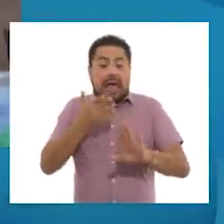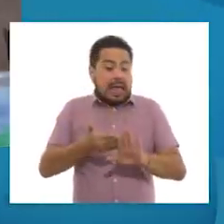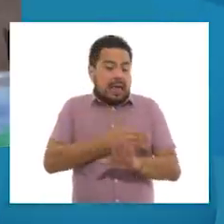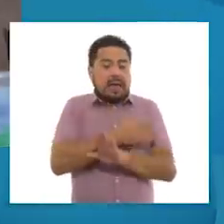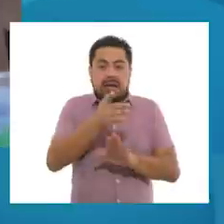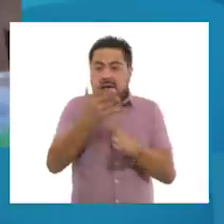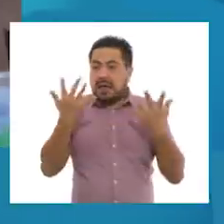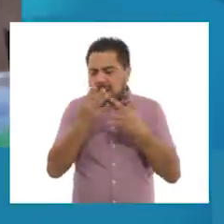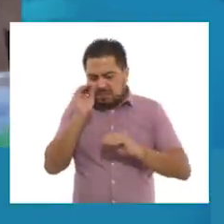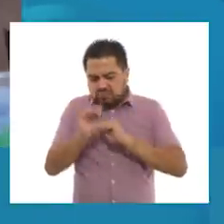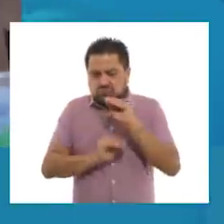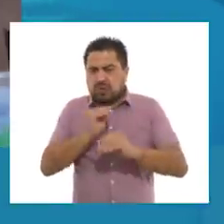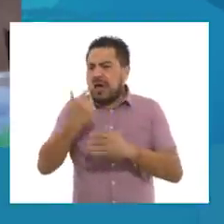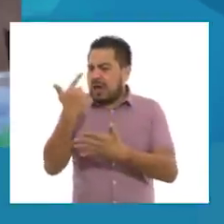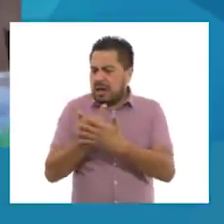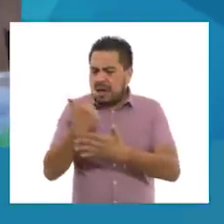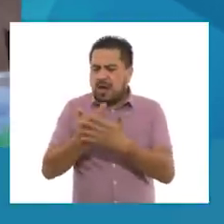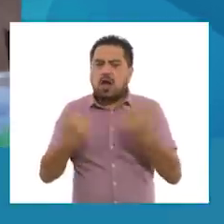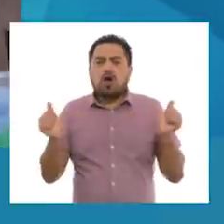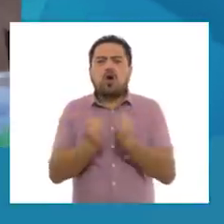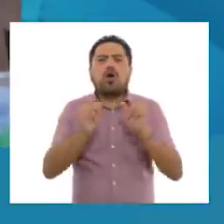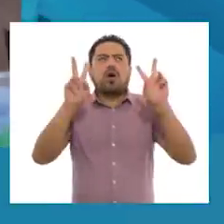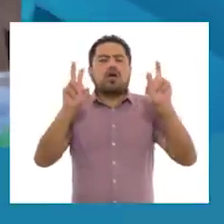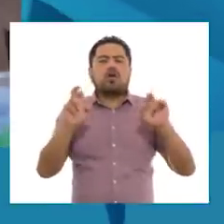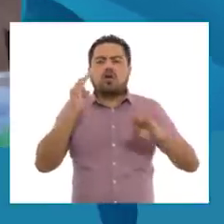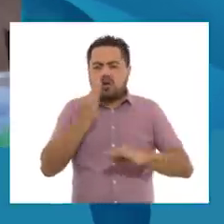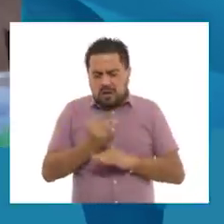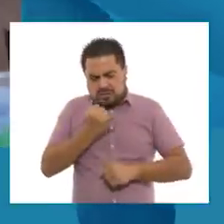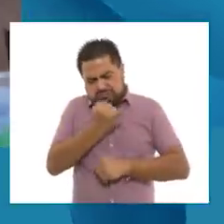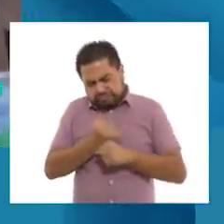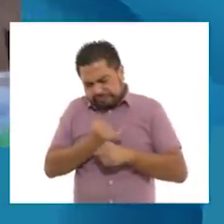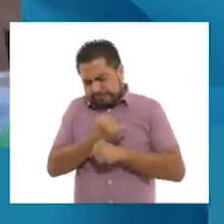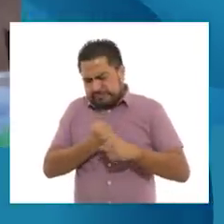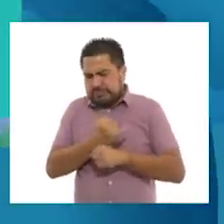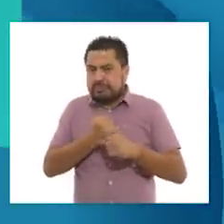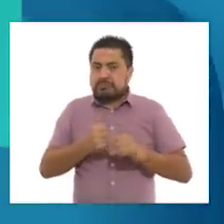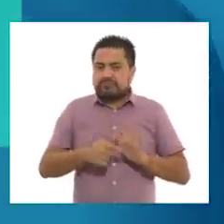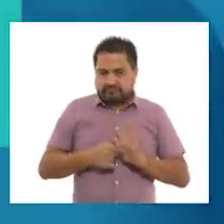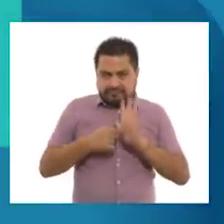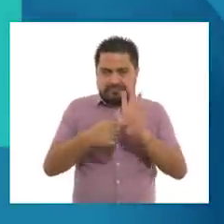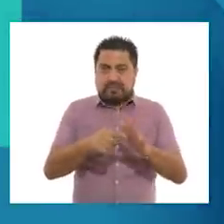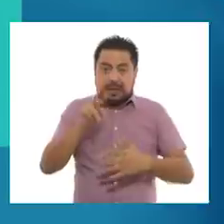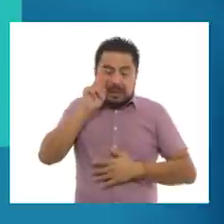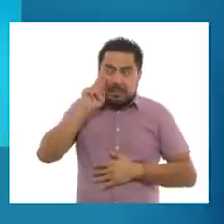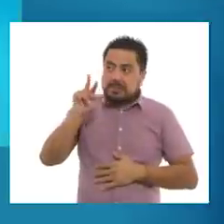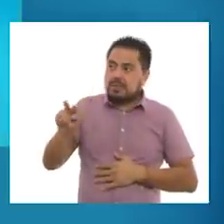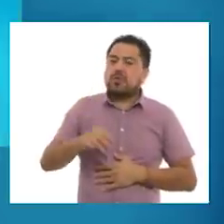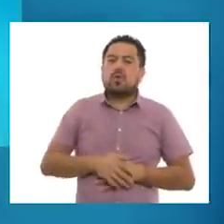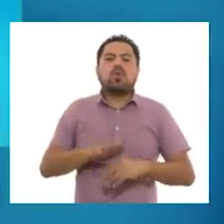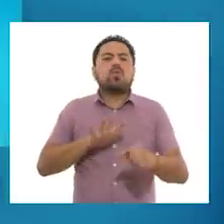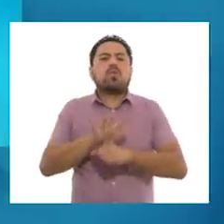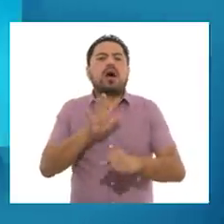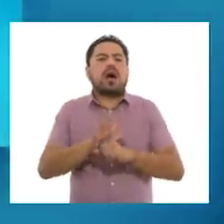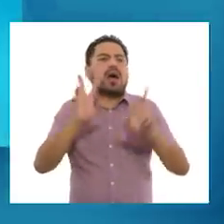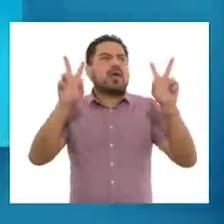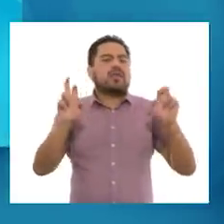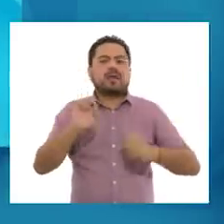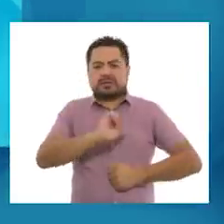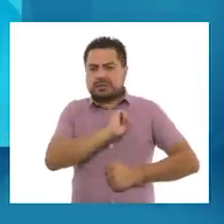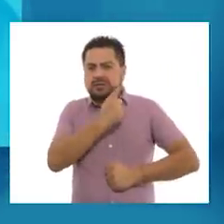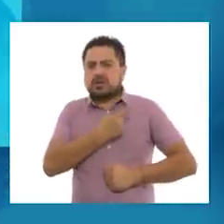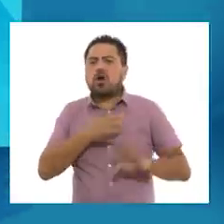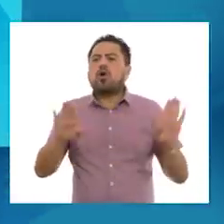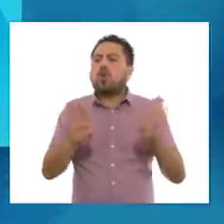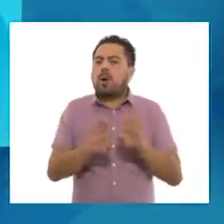cartel, hicimos una lista con los temas que íbamos a investigar. Aquí está. ¿Cuáles son los temas de salud y